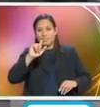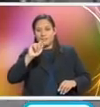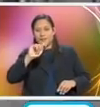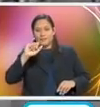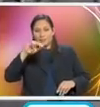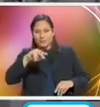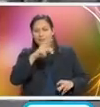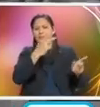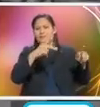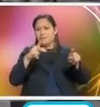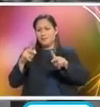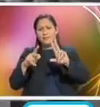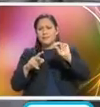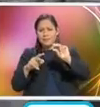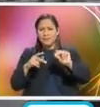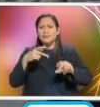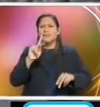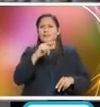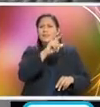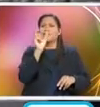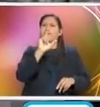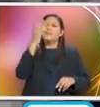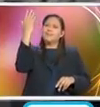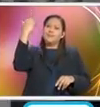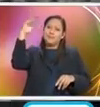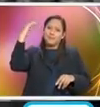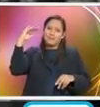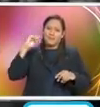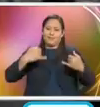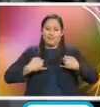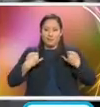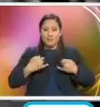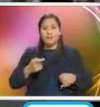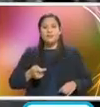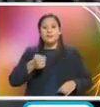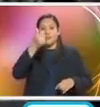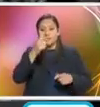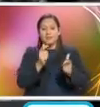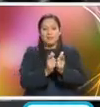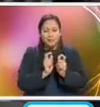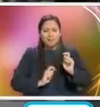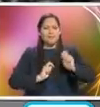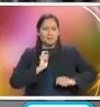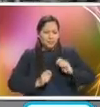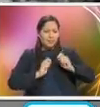tanto de playa, pero sí habla de cuando él estaba chavo y que tuvo su primera banda en